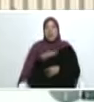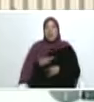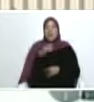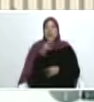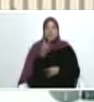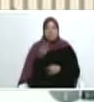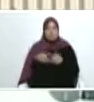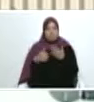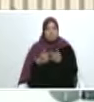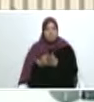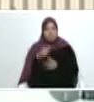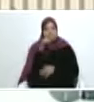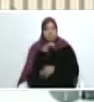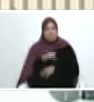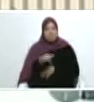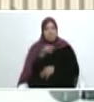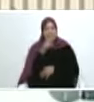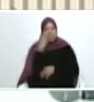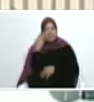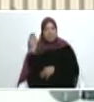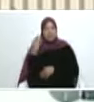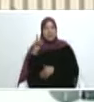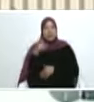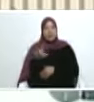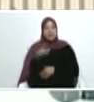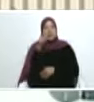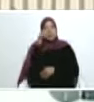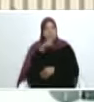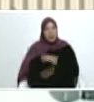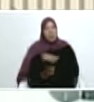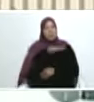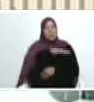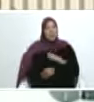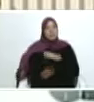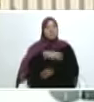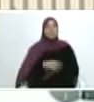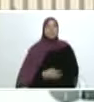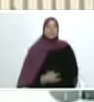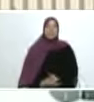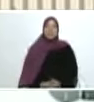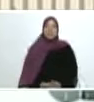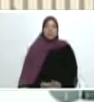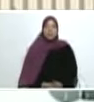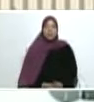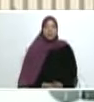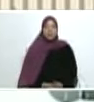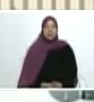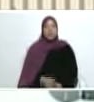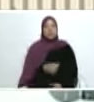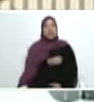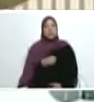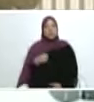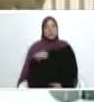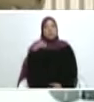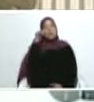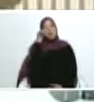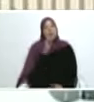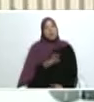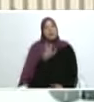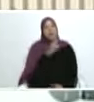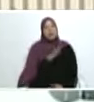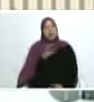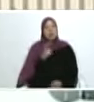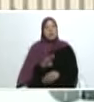con el pueblo. Desde el pueblo. Para el pueblo. Como dice el dicho, solo el pueblo salva al